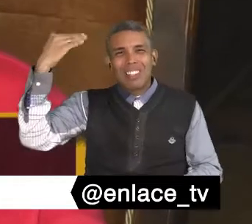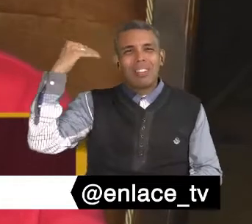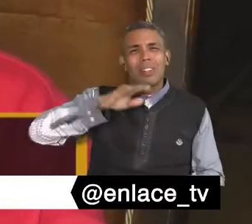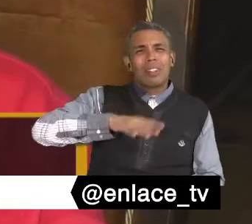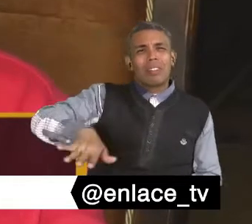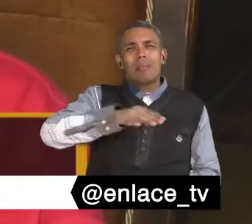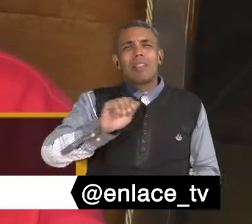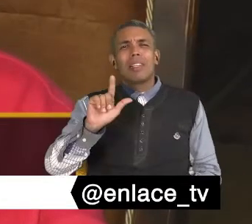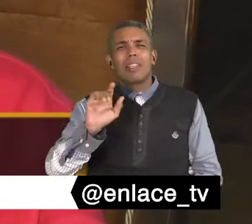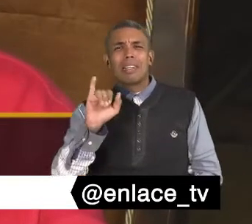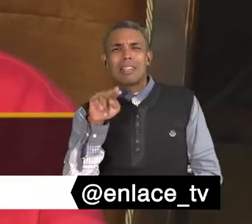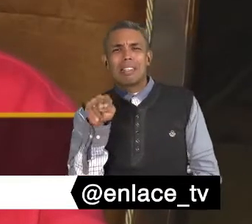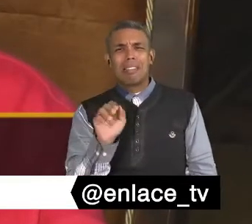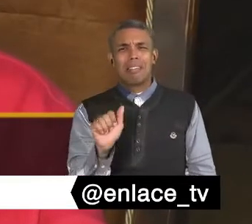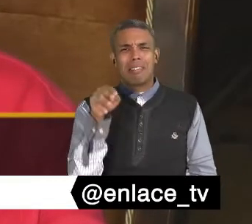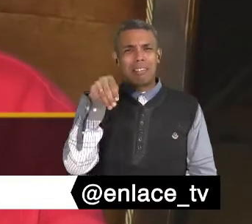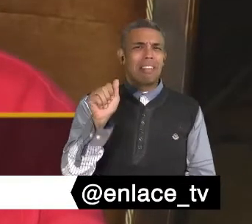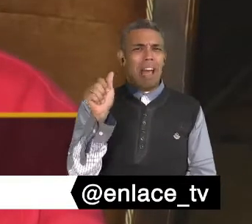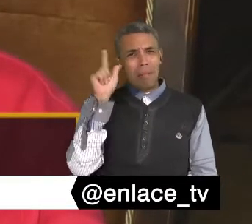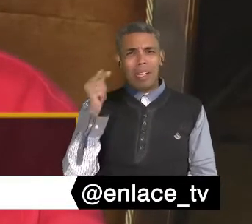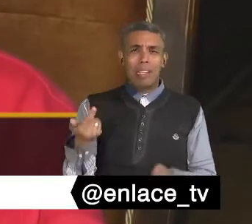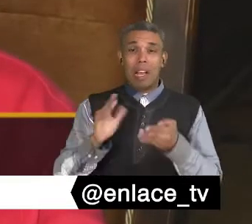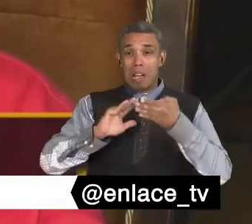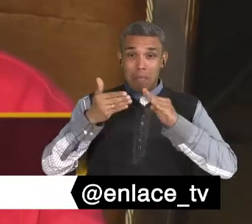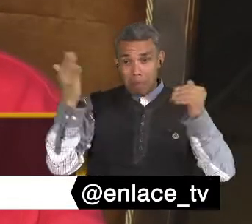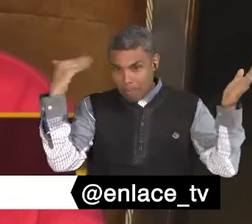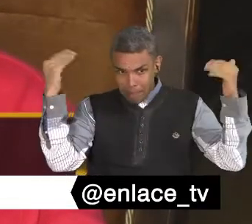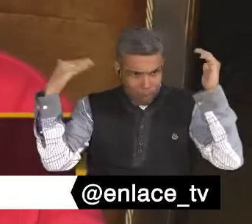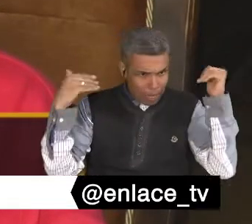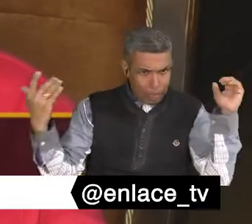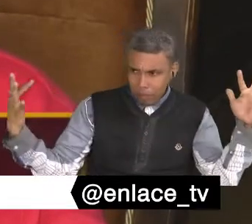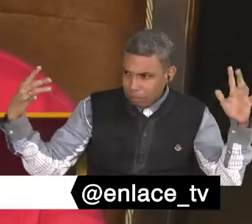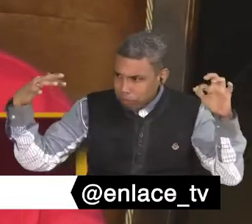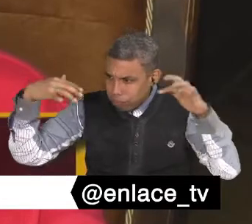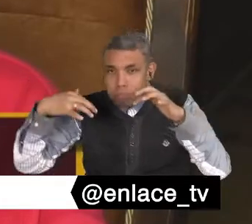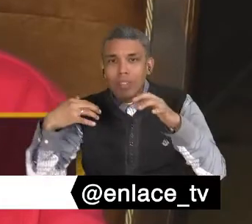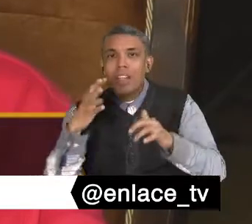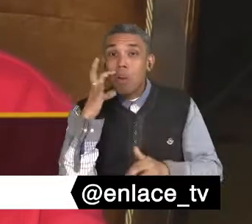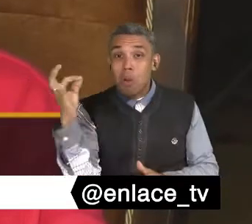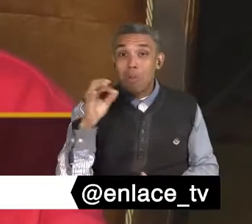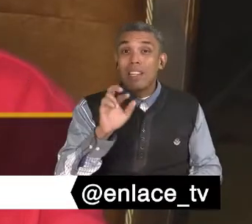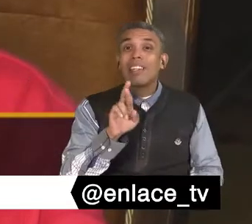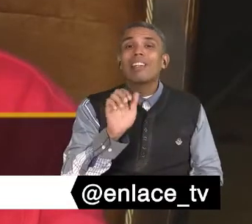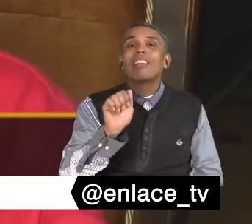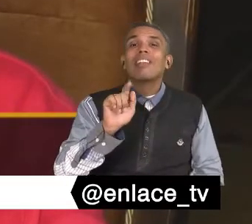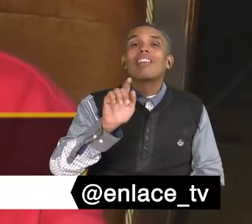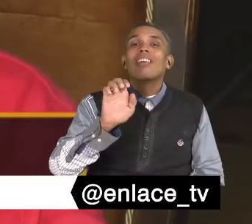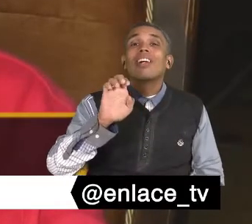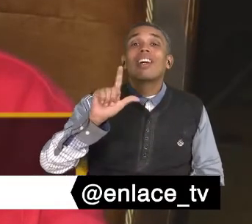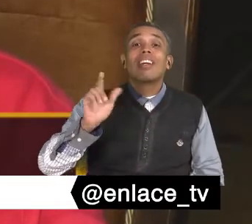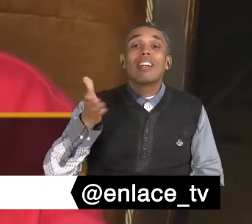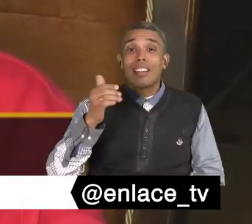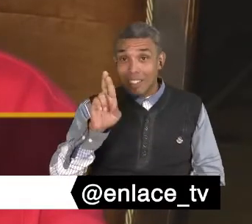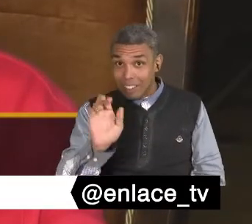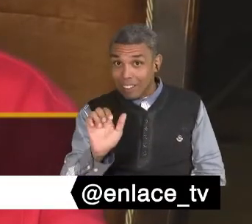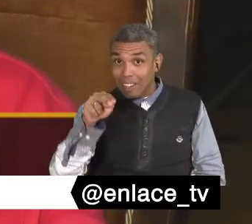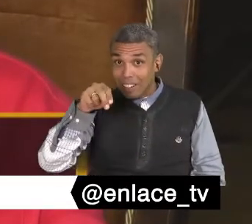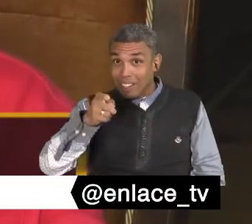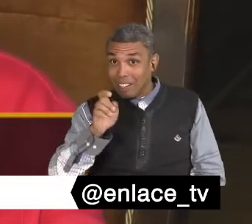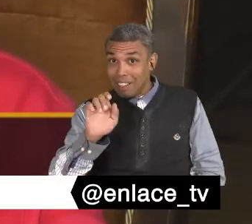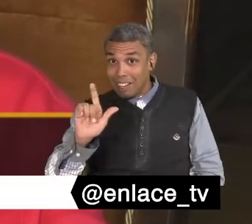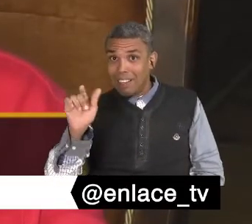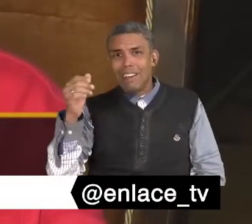pueblo. Y se hizo y se reunieron y se vino. Rafael Rangel fue alcalde de Barranca,